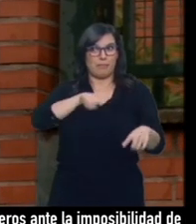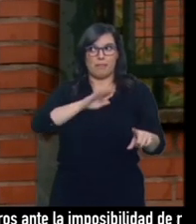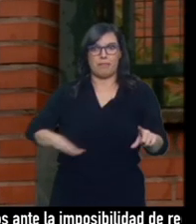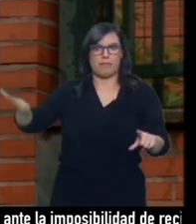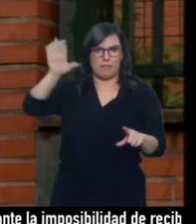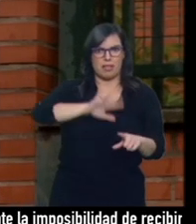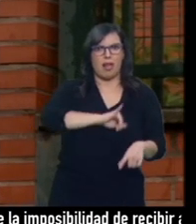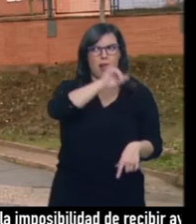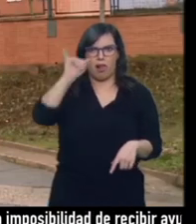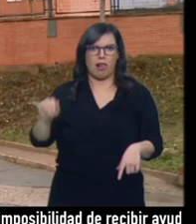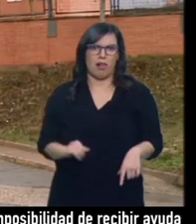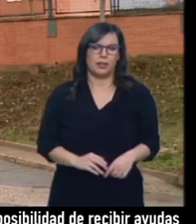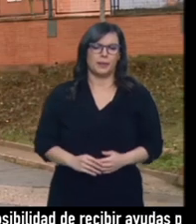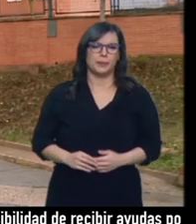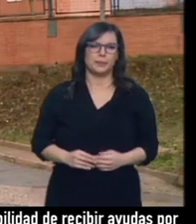país.